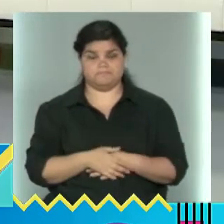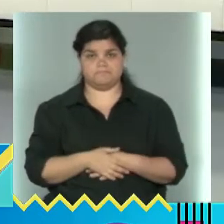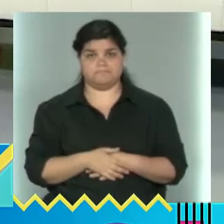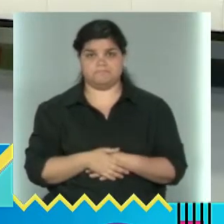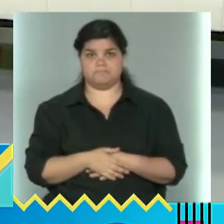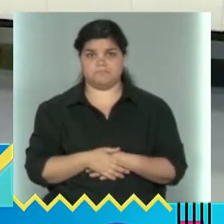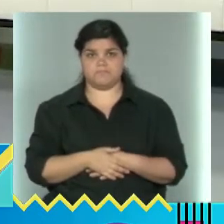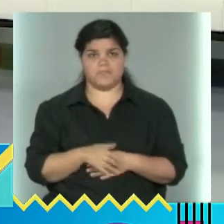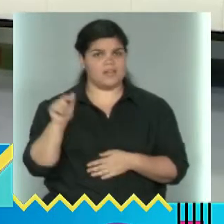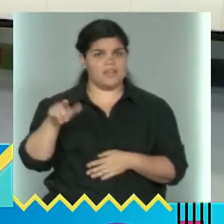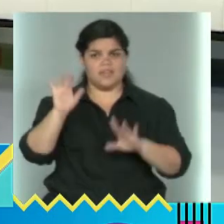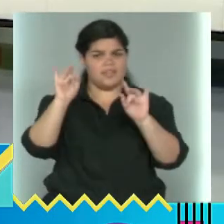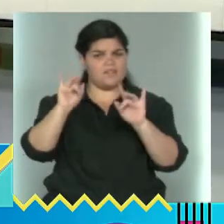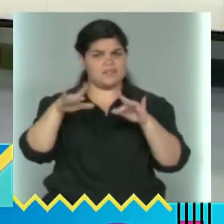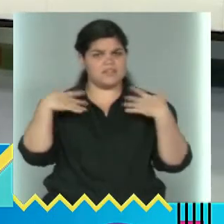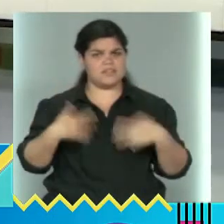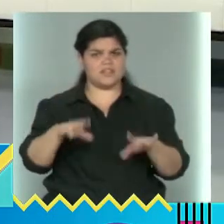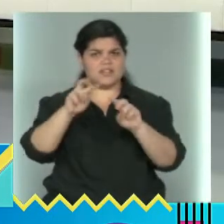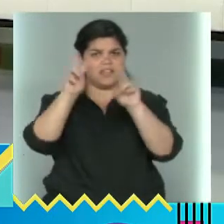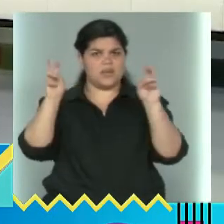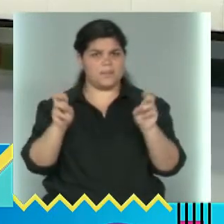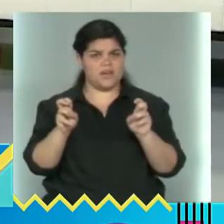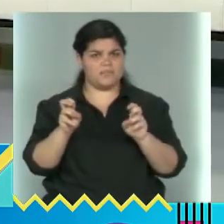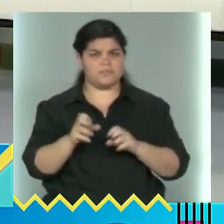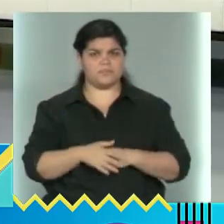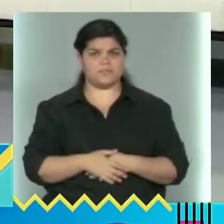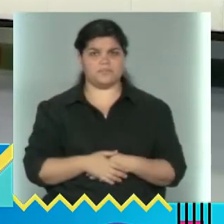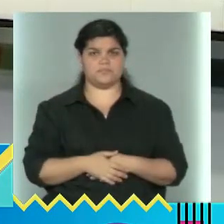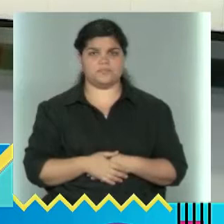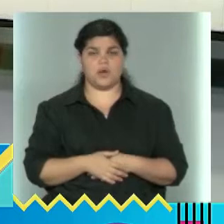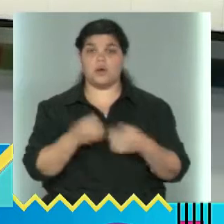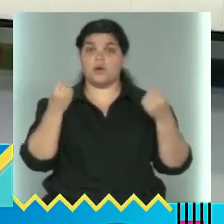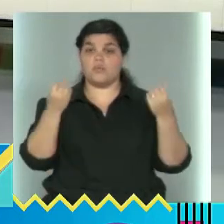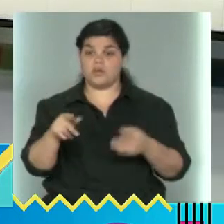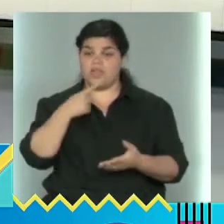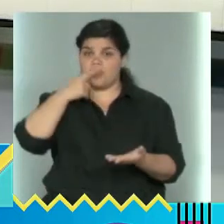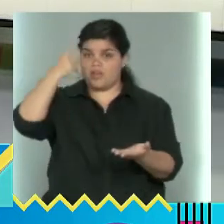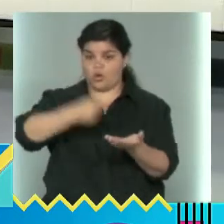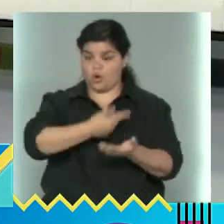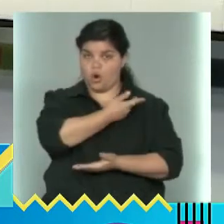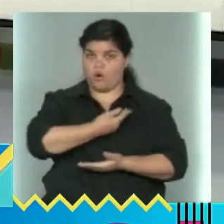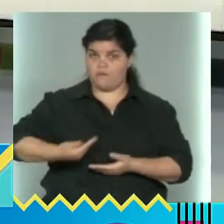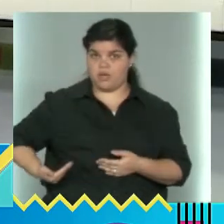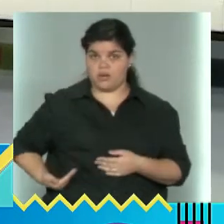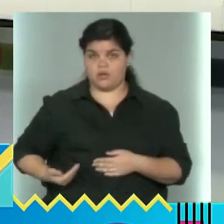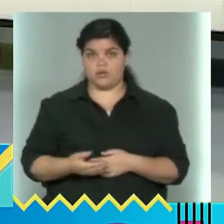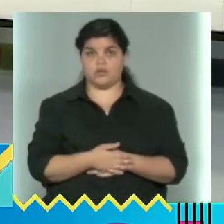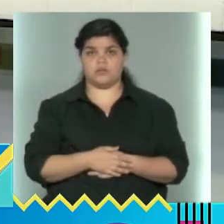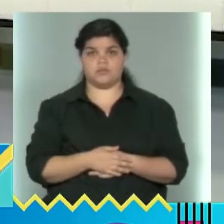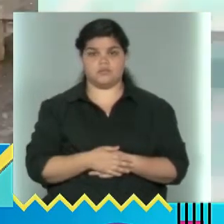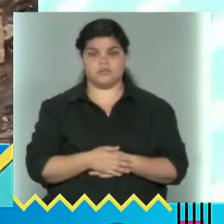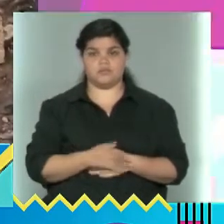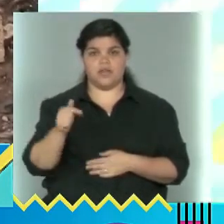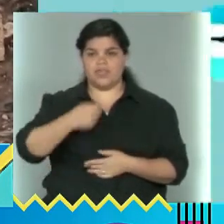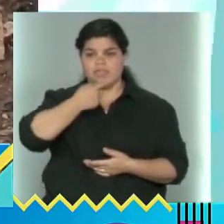Es muy complejo el tema, me parece, porque la decisión de los gobiernos va contra la mayoría,